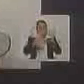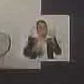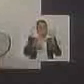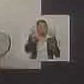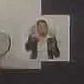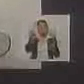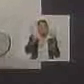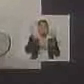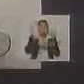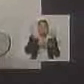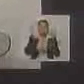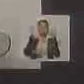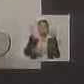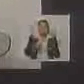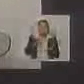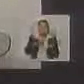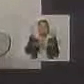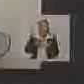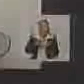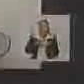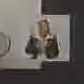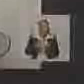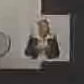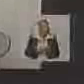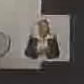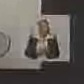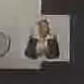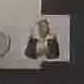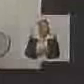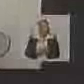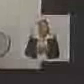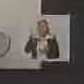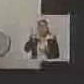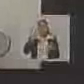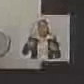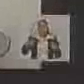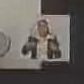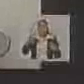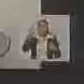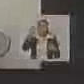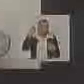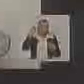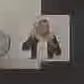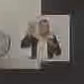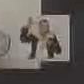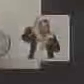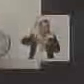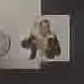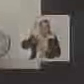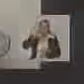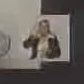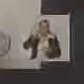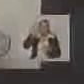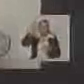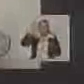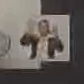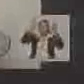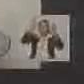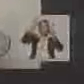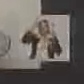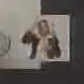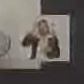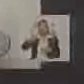apoyo es que los dos diputados de la Asamblea sean de Encuentro Social. ¿Para qué? Para evitar justamente una